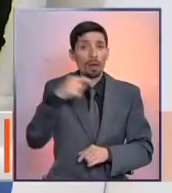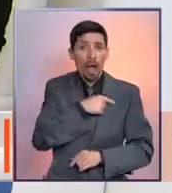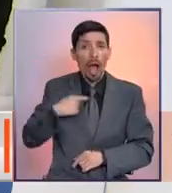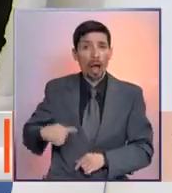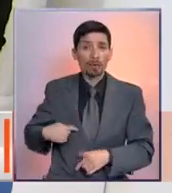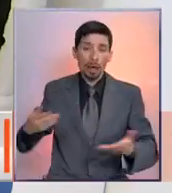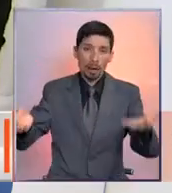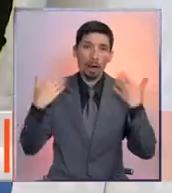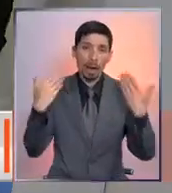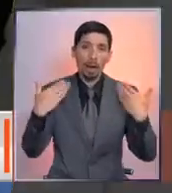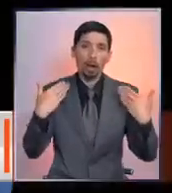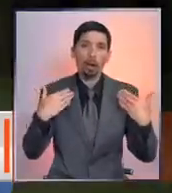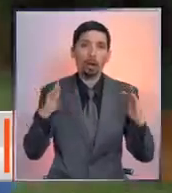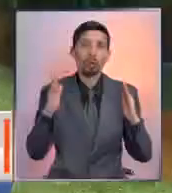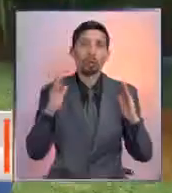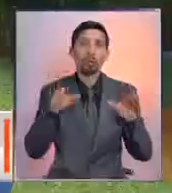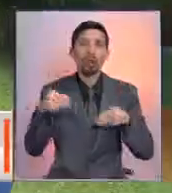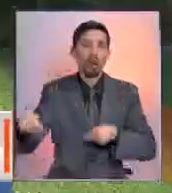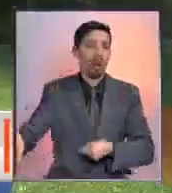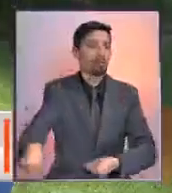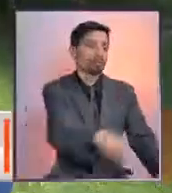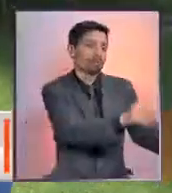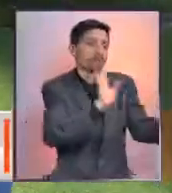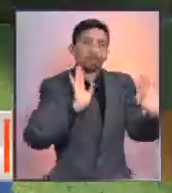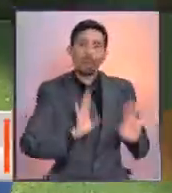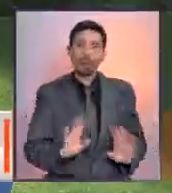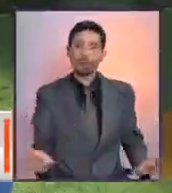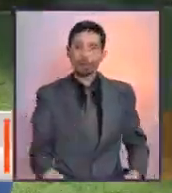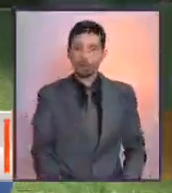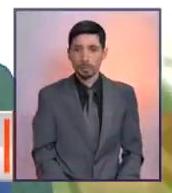camas se tienden solamente.